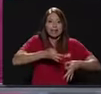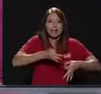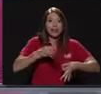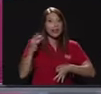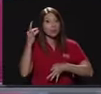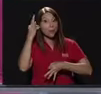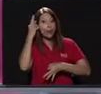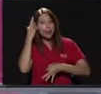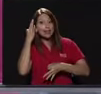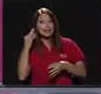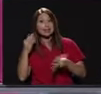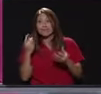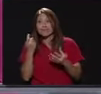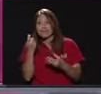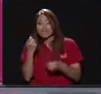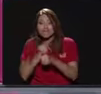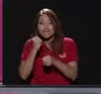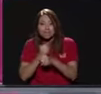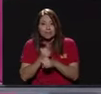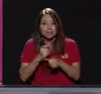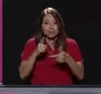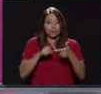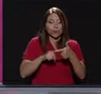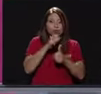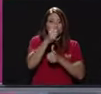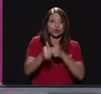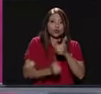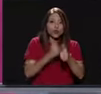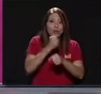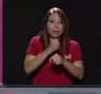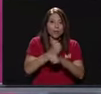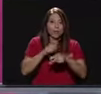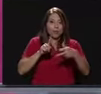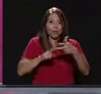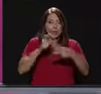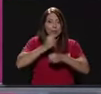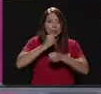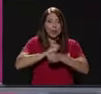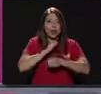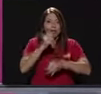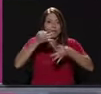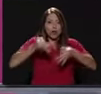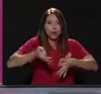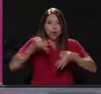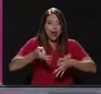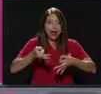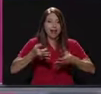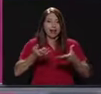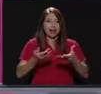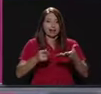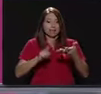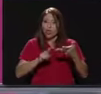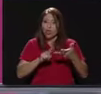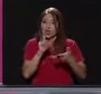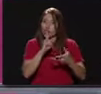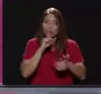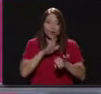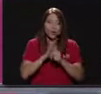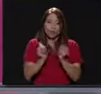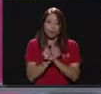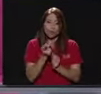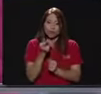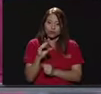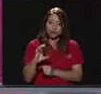más problemas de desempleo, más problemas de subempleo y más empleo informal. más en cumplimiento del salario mínimo